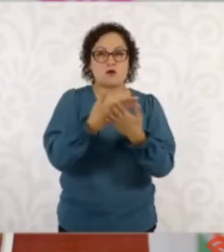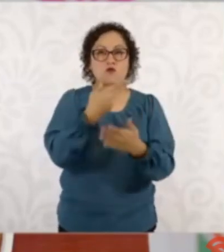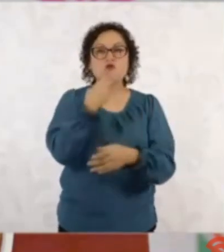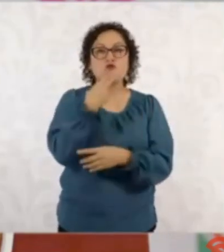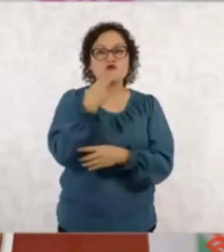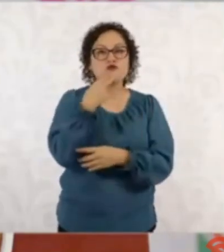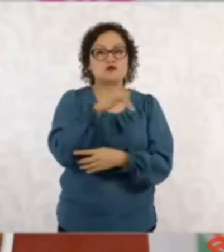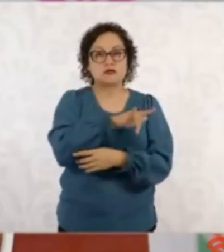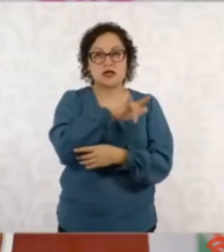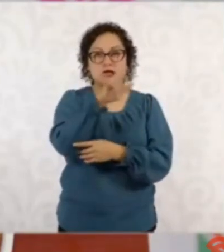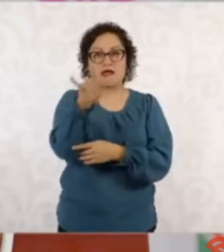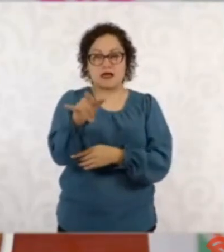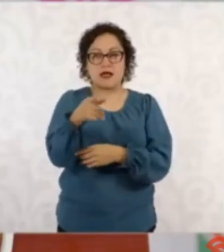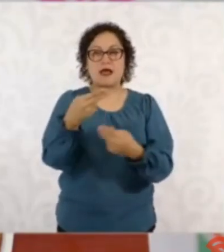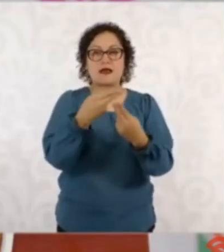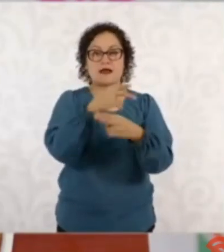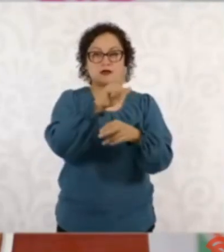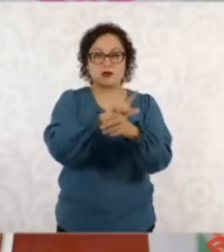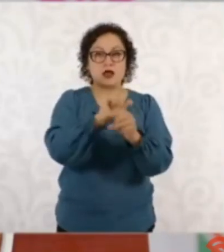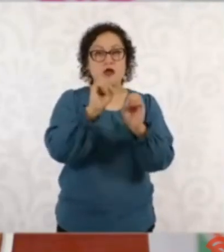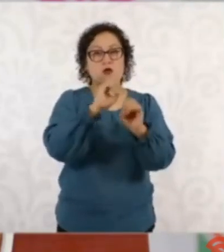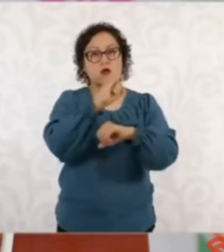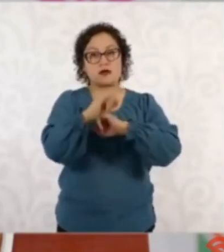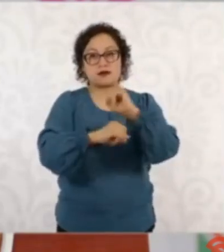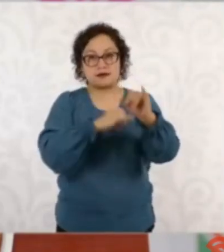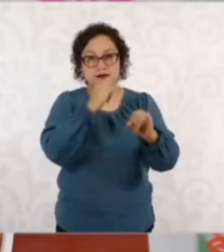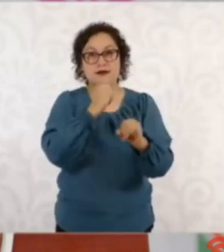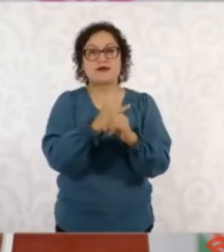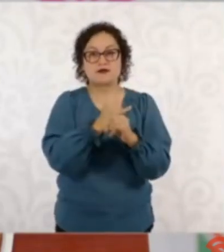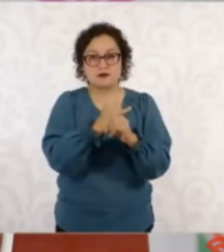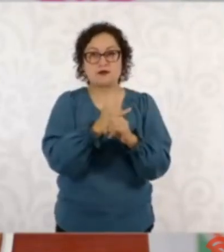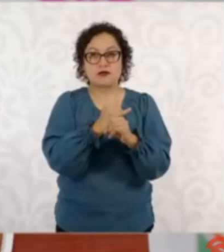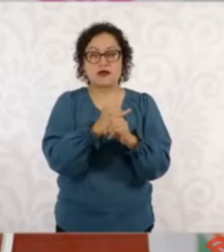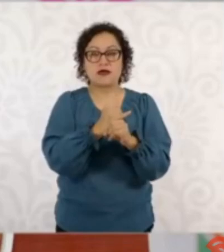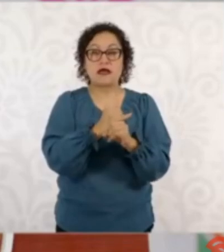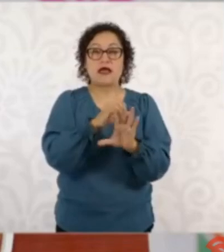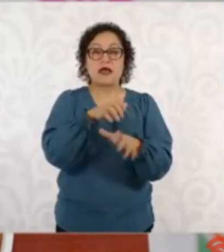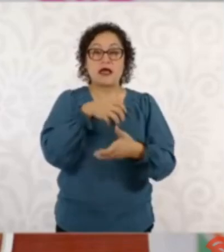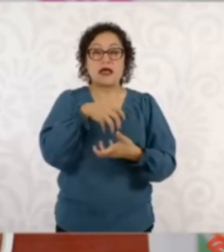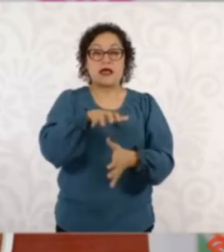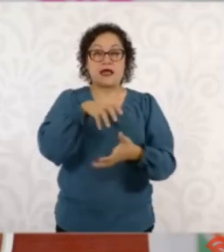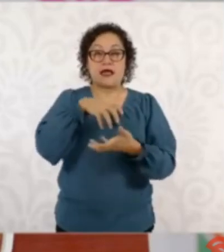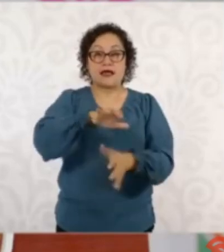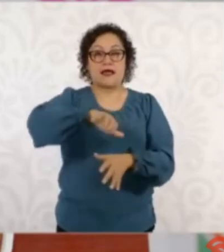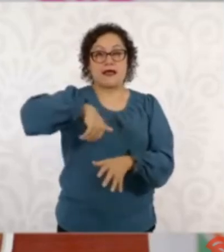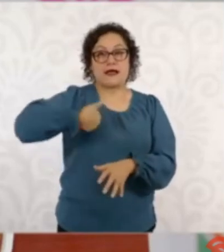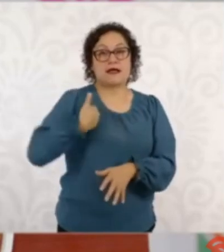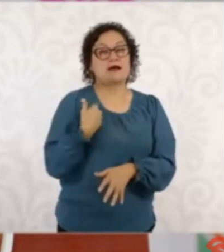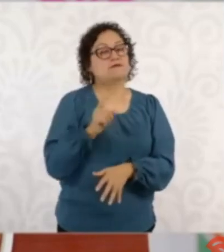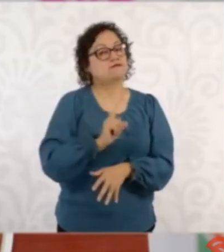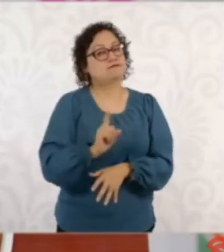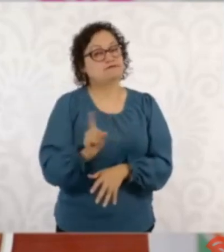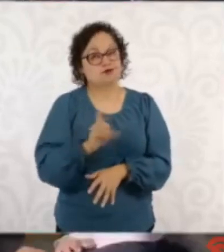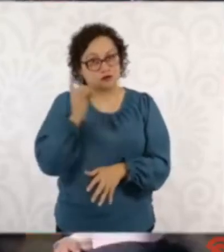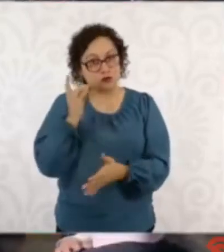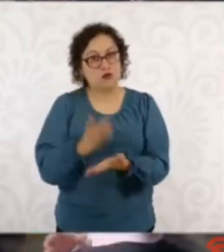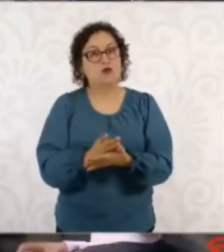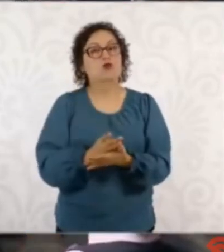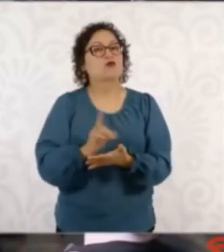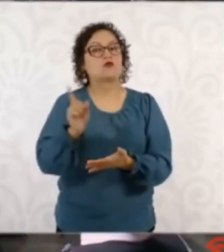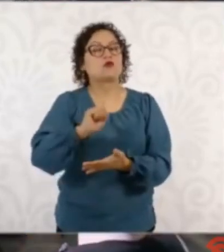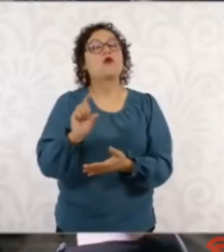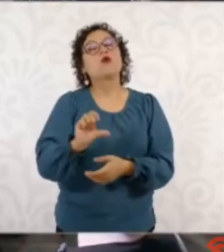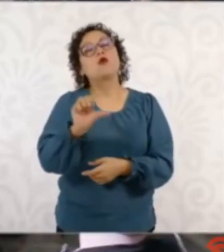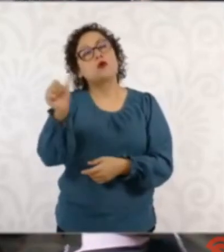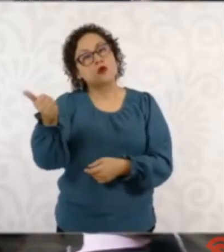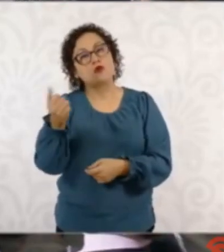aéreo nacional e internacional no regular exclusivo de carga, quedan exceptuados, pero hay una parte donde habla de la competencia.